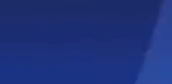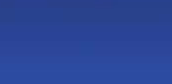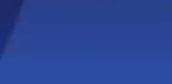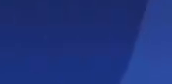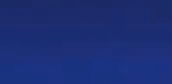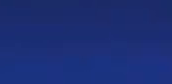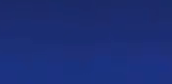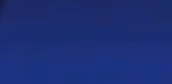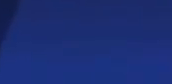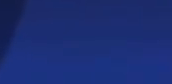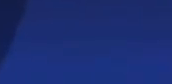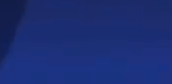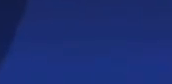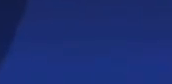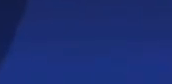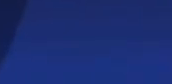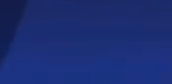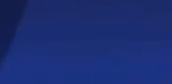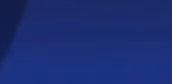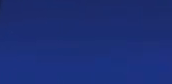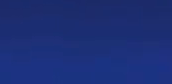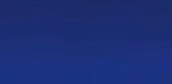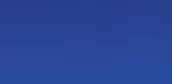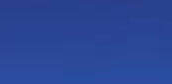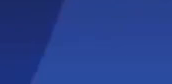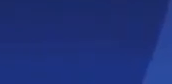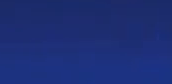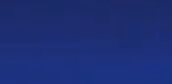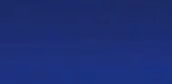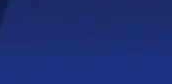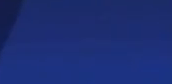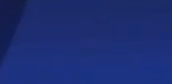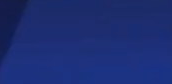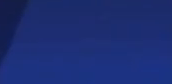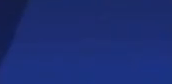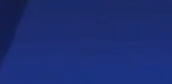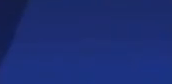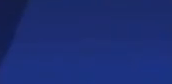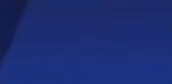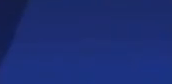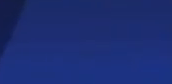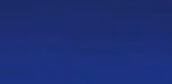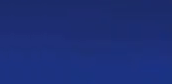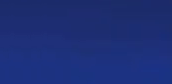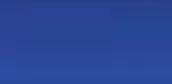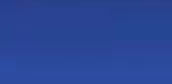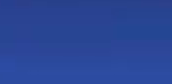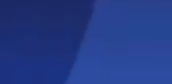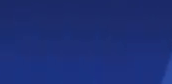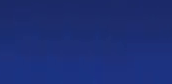Patiño y Daniela Caballero. De lunes a viernes a las 7 de la noche.